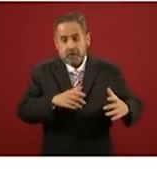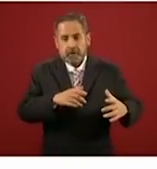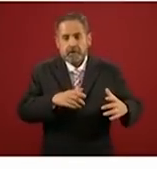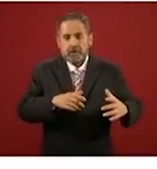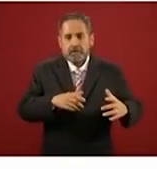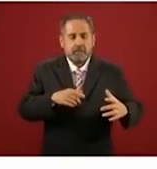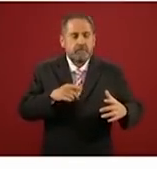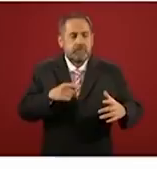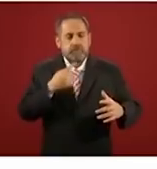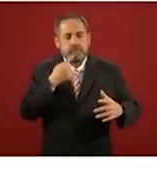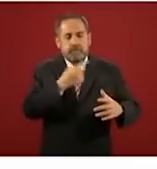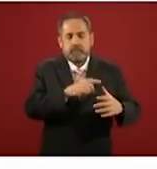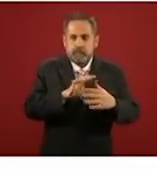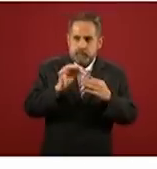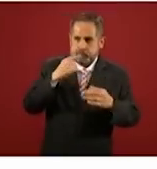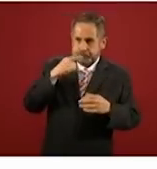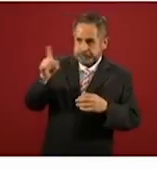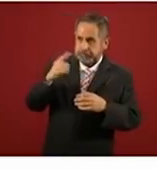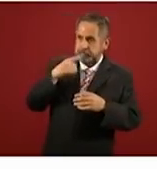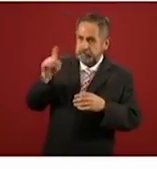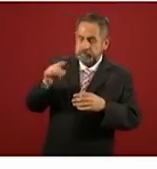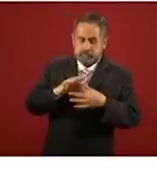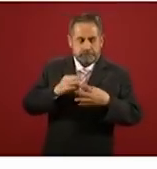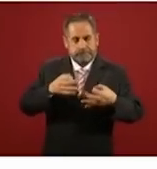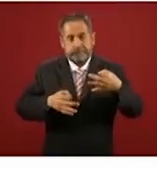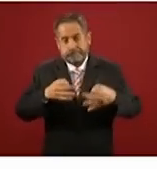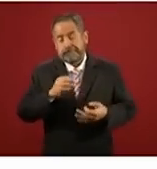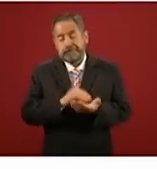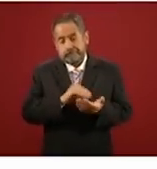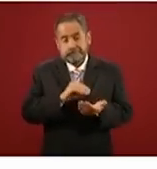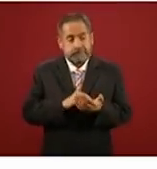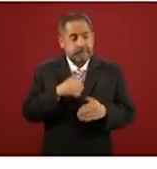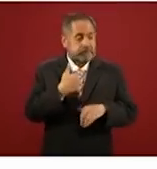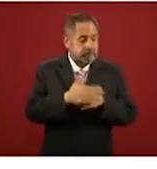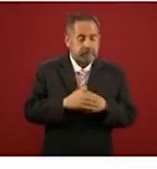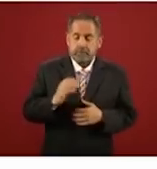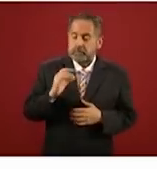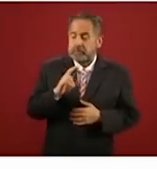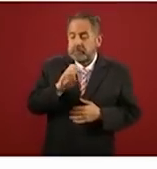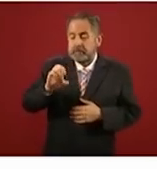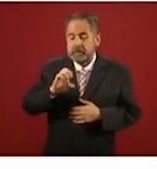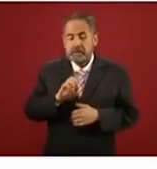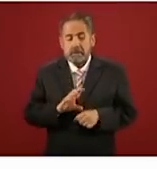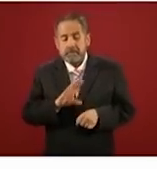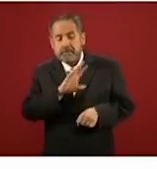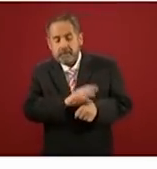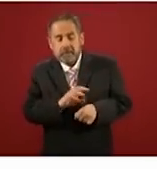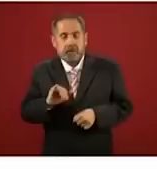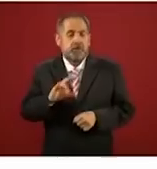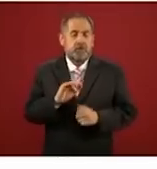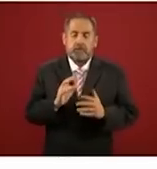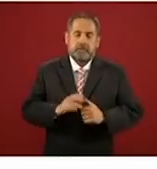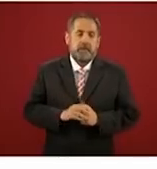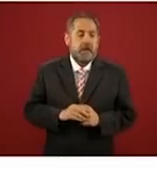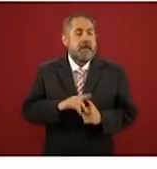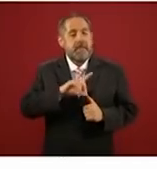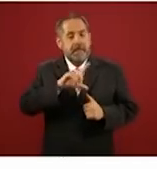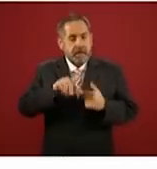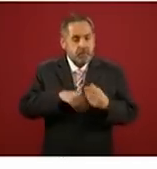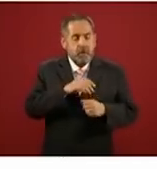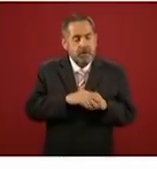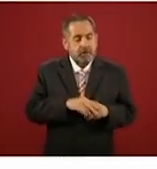interpusieron unos procesos y seguimos trabajando en la cree con respecto a sus permisos pero luego se regulariza el